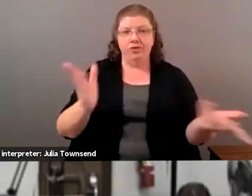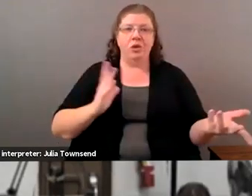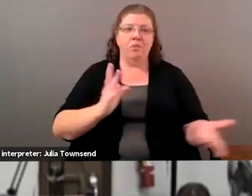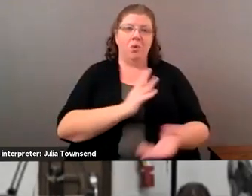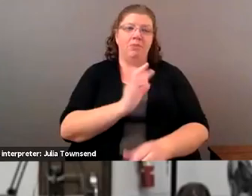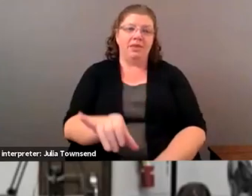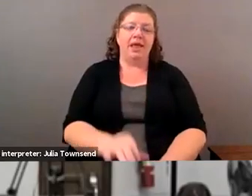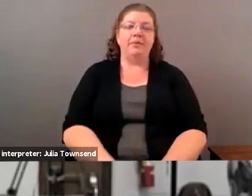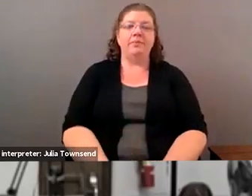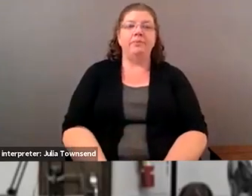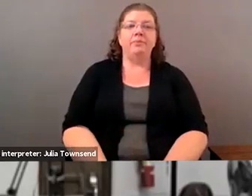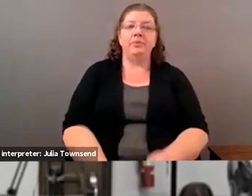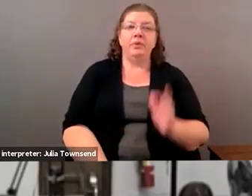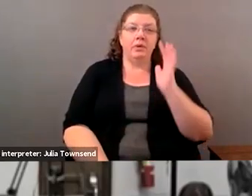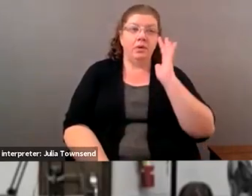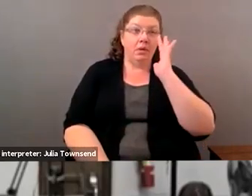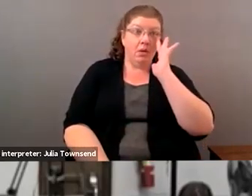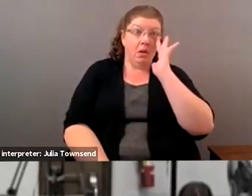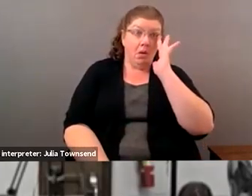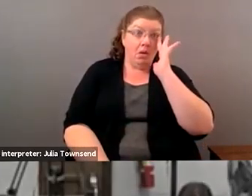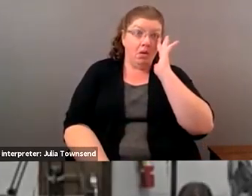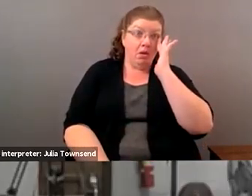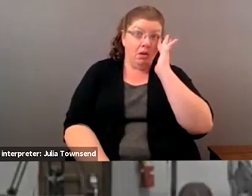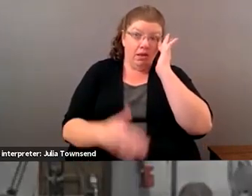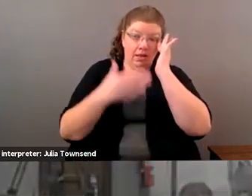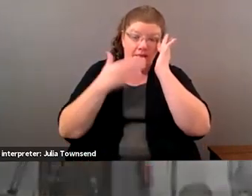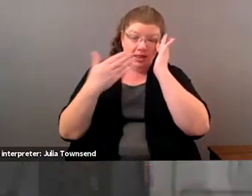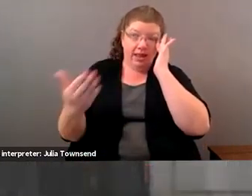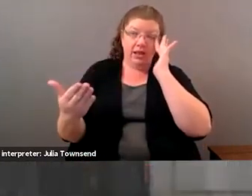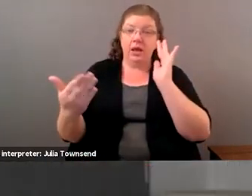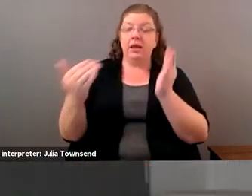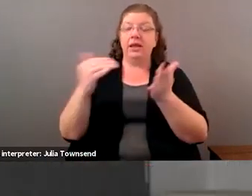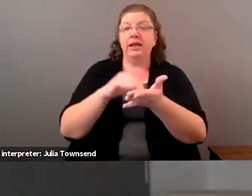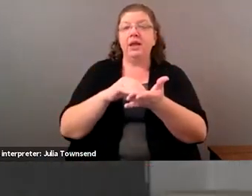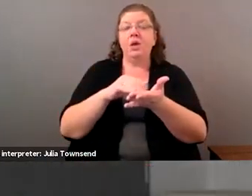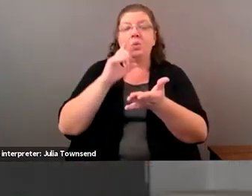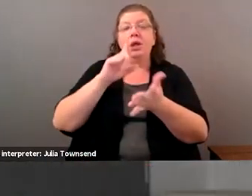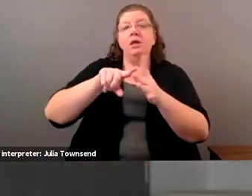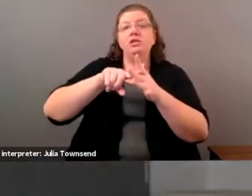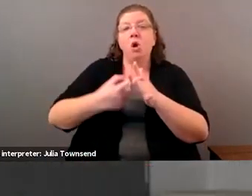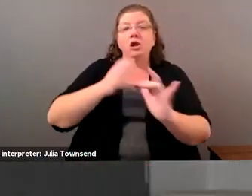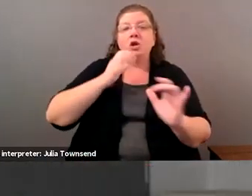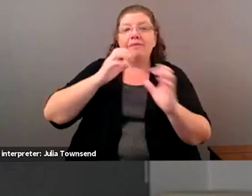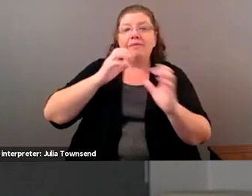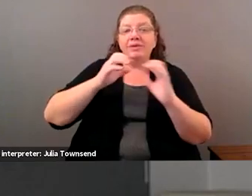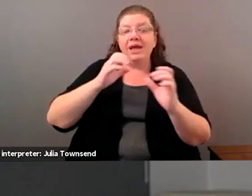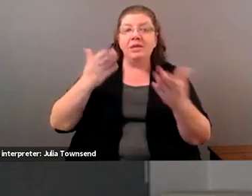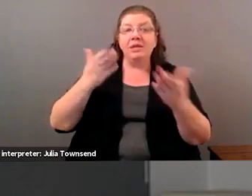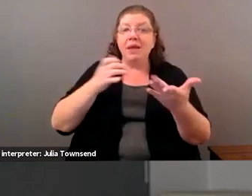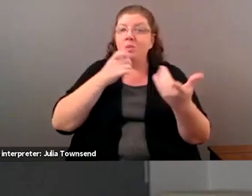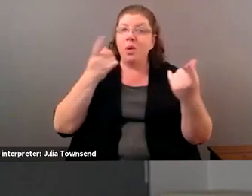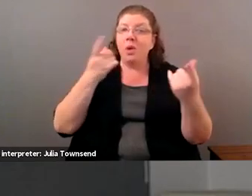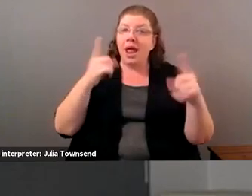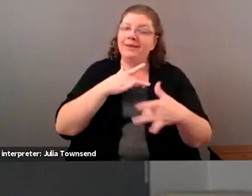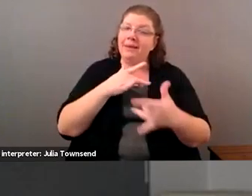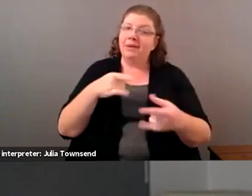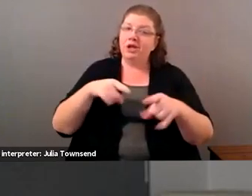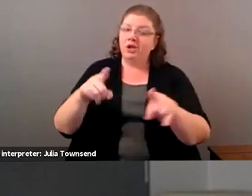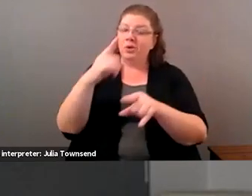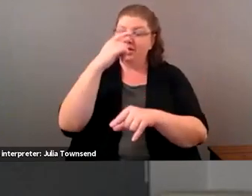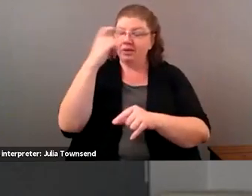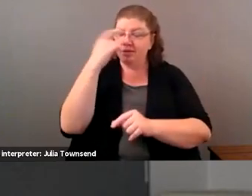acerca de eso gracias y de nuevo idealmente esto suscitaría conversaciones que no sucederían